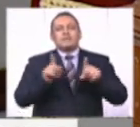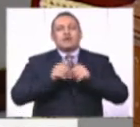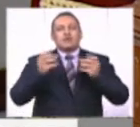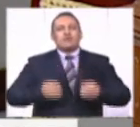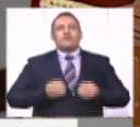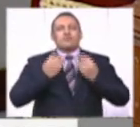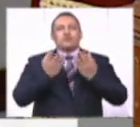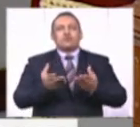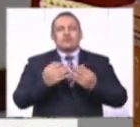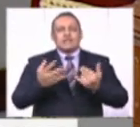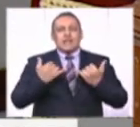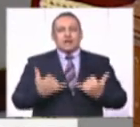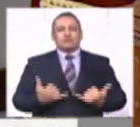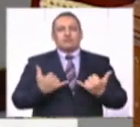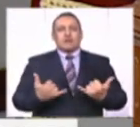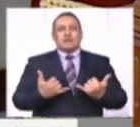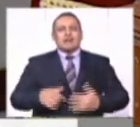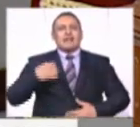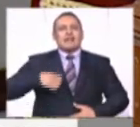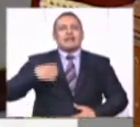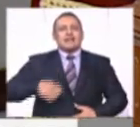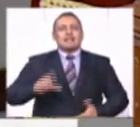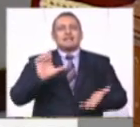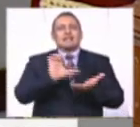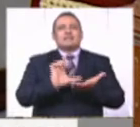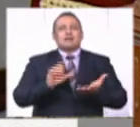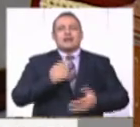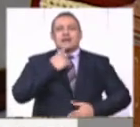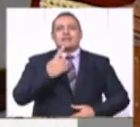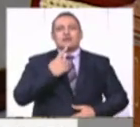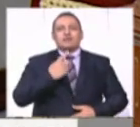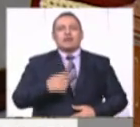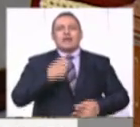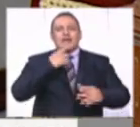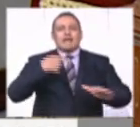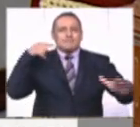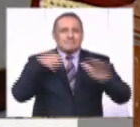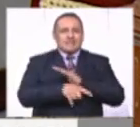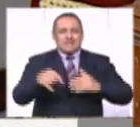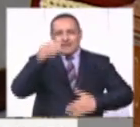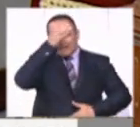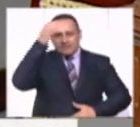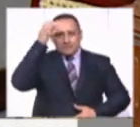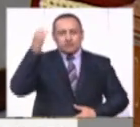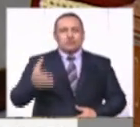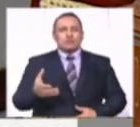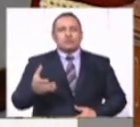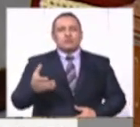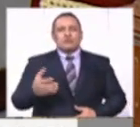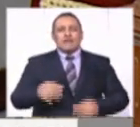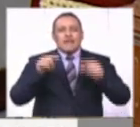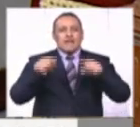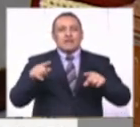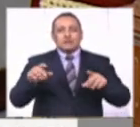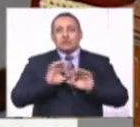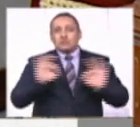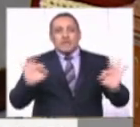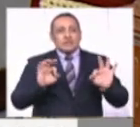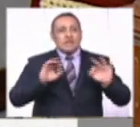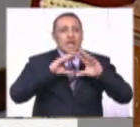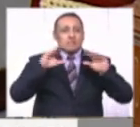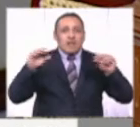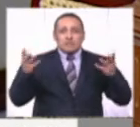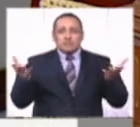expresiones del actual alcalde de Lima que dijo hay que matar a Castillo eso nadie lo ha